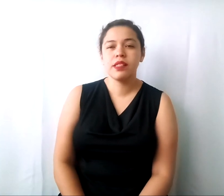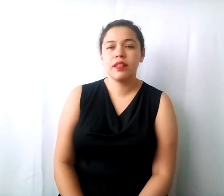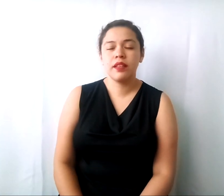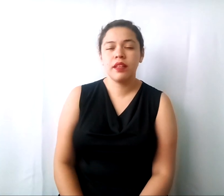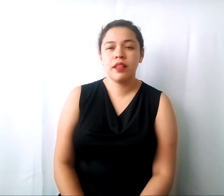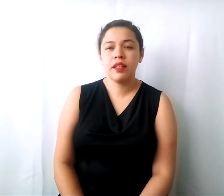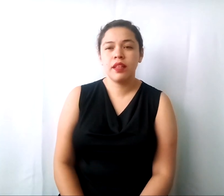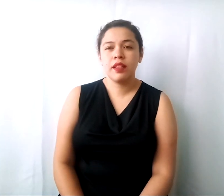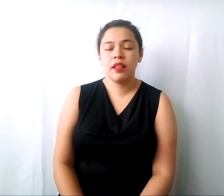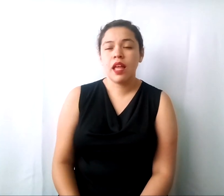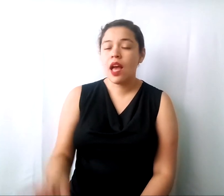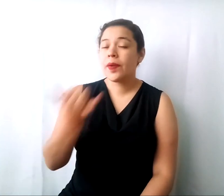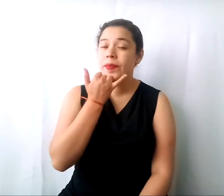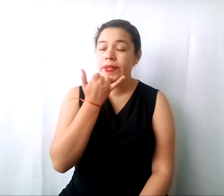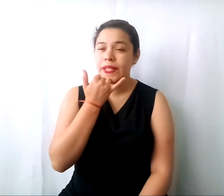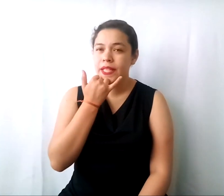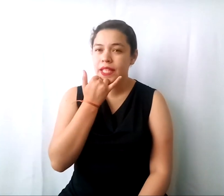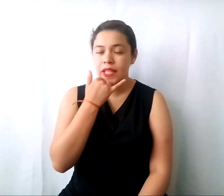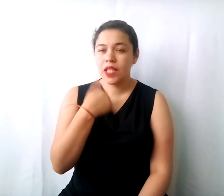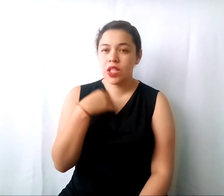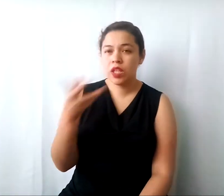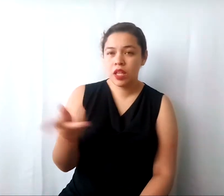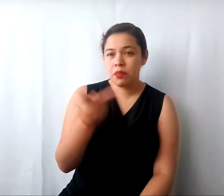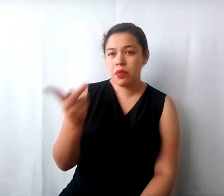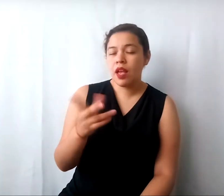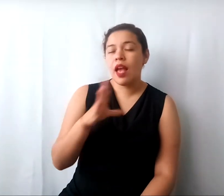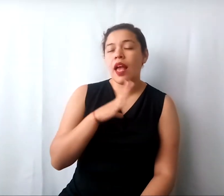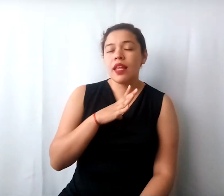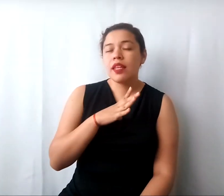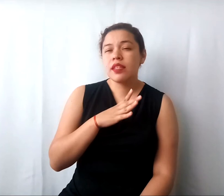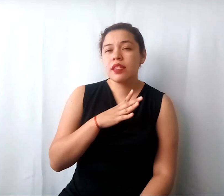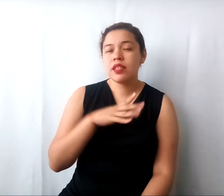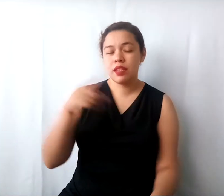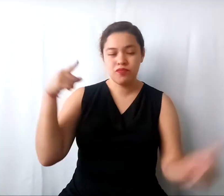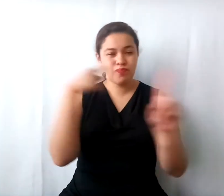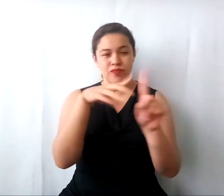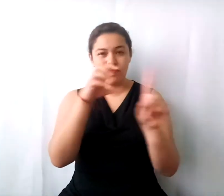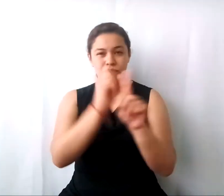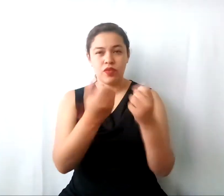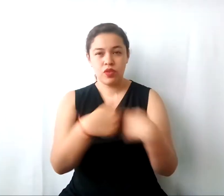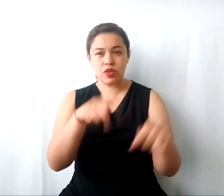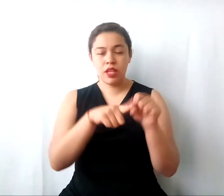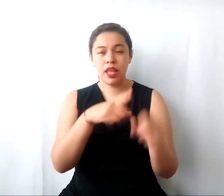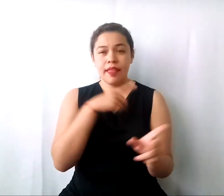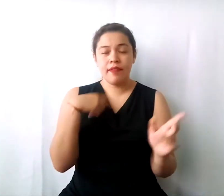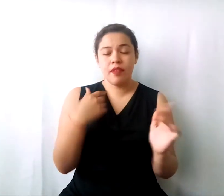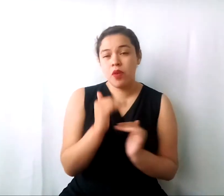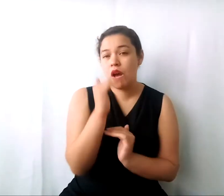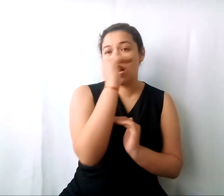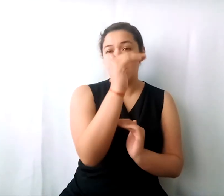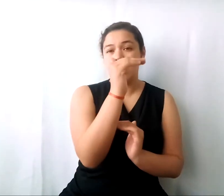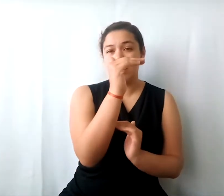Tendríamos que limitar. Perdón, bueno, yo la pregunta que tendría ahí es, ¿el objeto social lo tendríamos que limitar entonces a